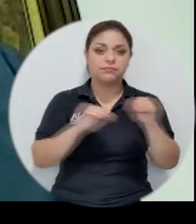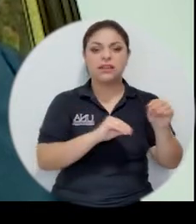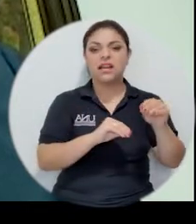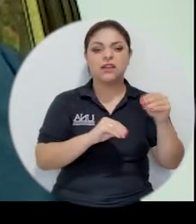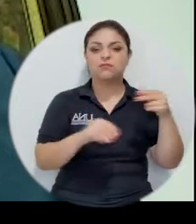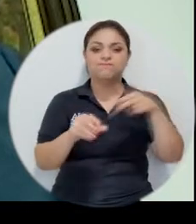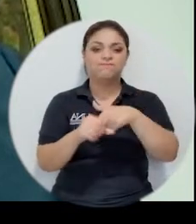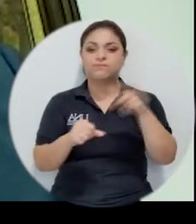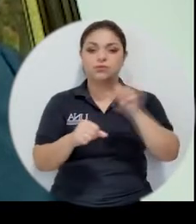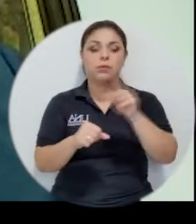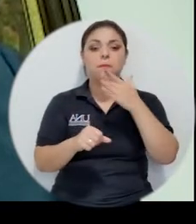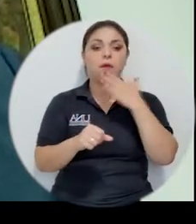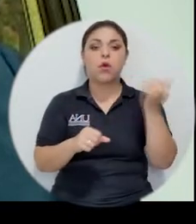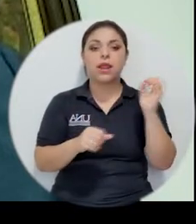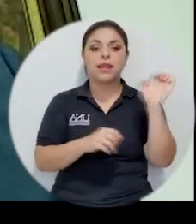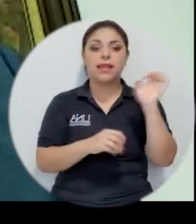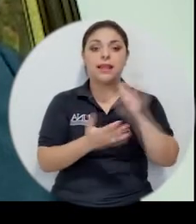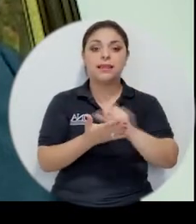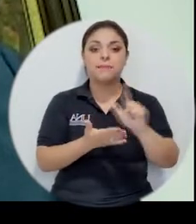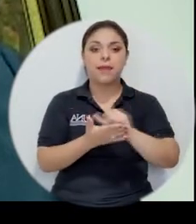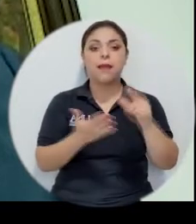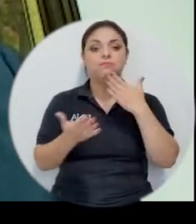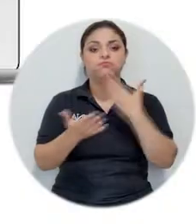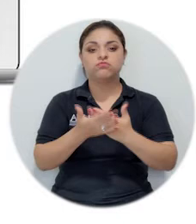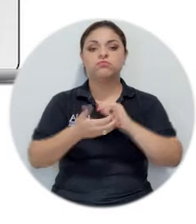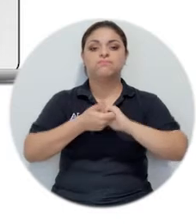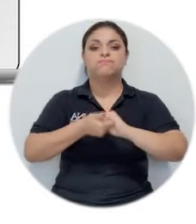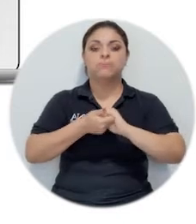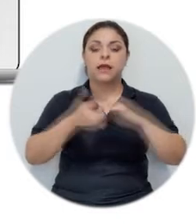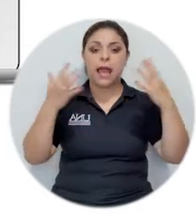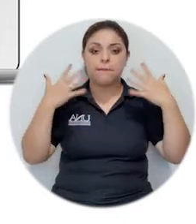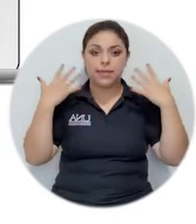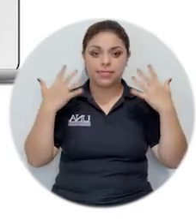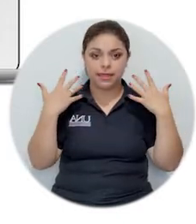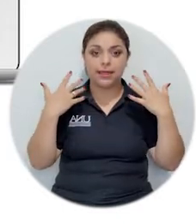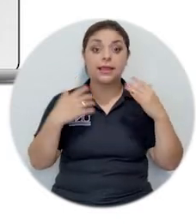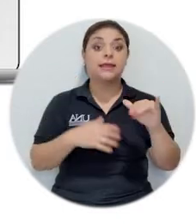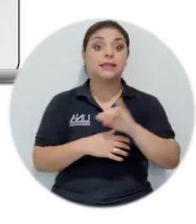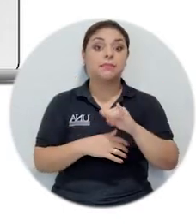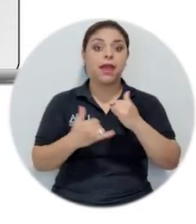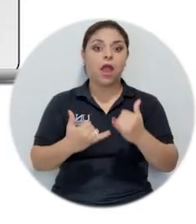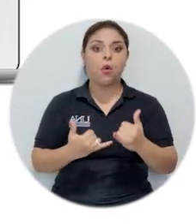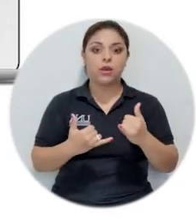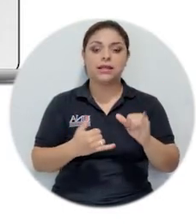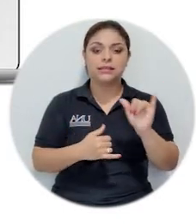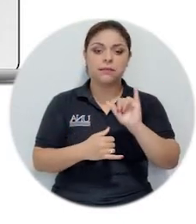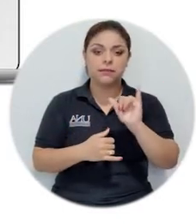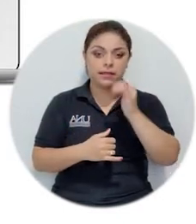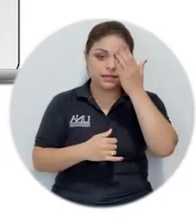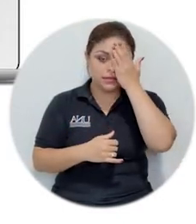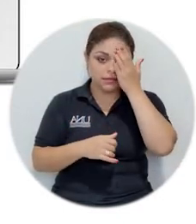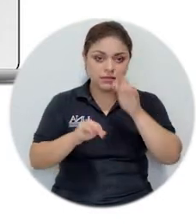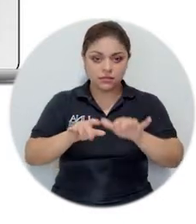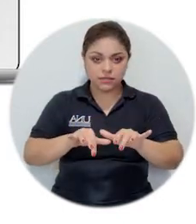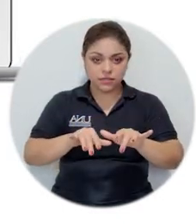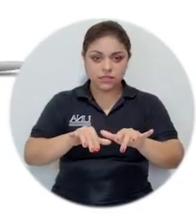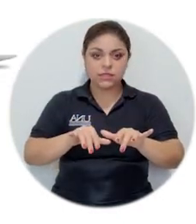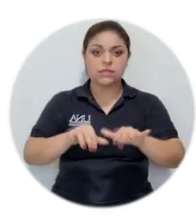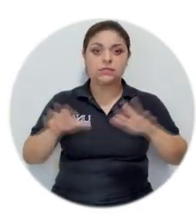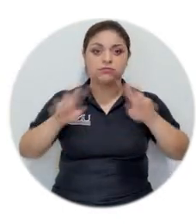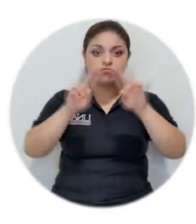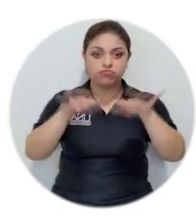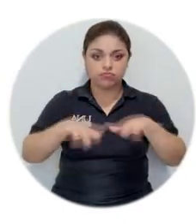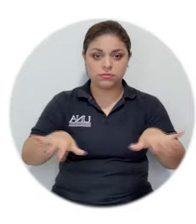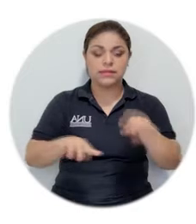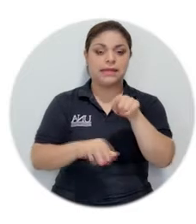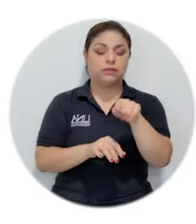una matriz más amigable con el ambiente, energías limpias. Y un tema que tenemos ahorita de punta es el tema de los ciberdelitos, el